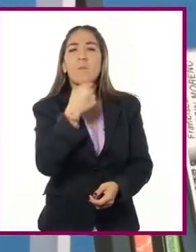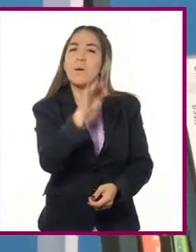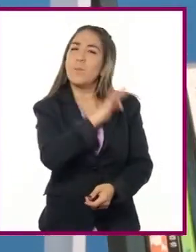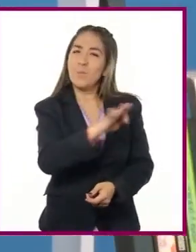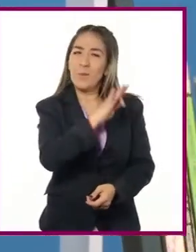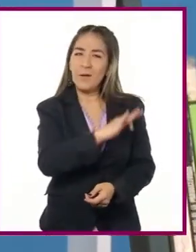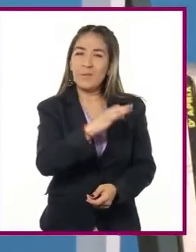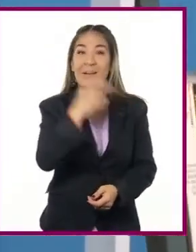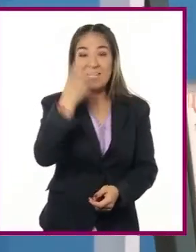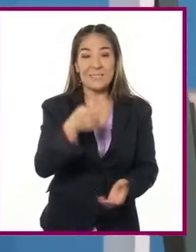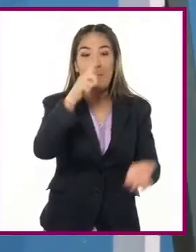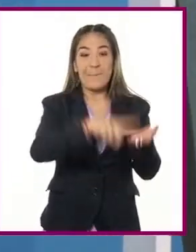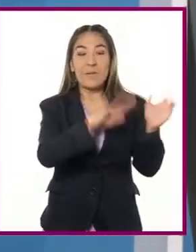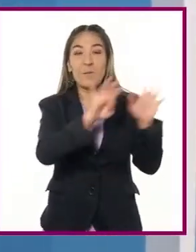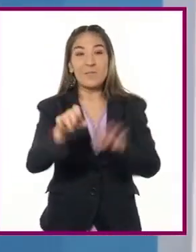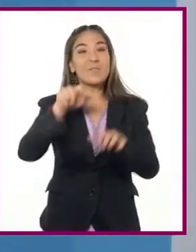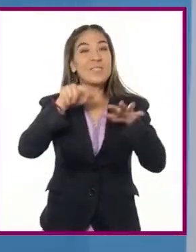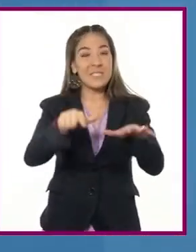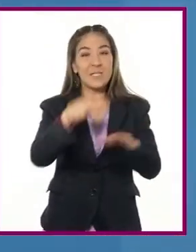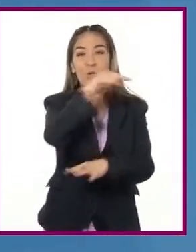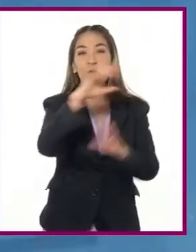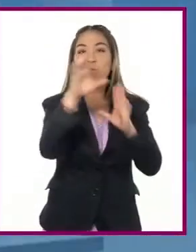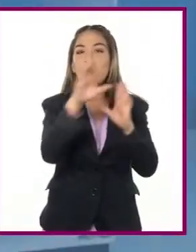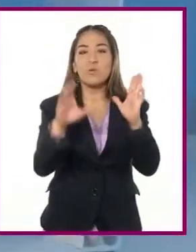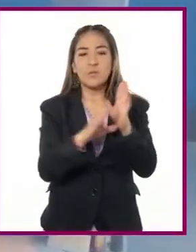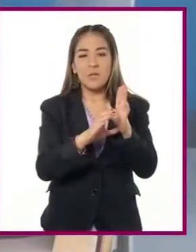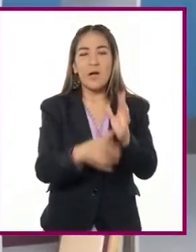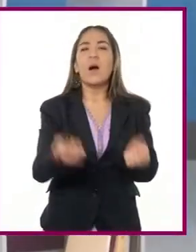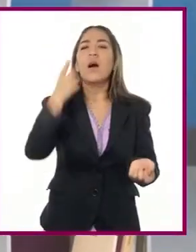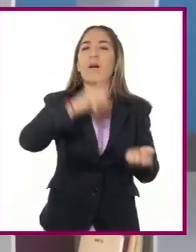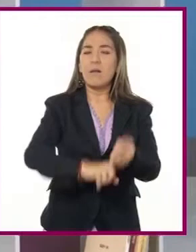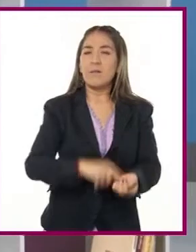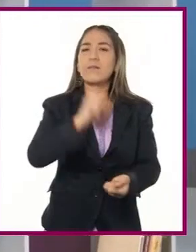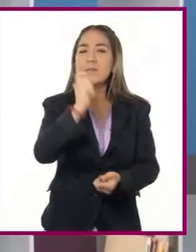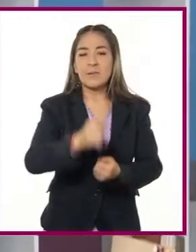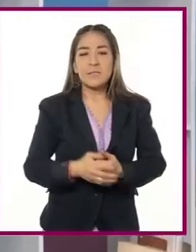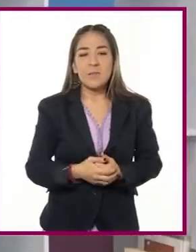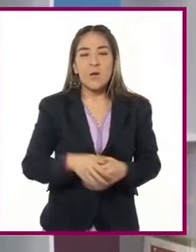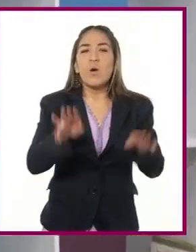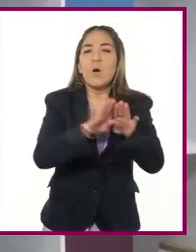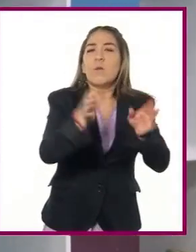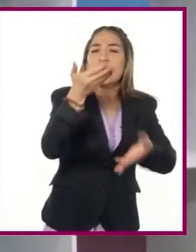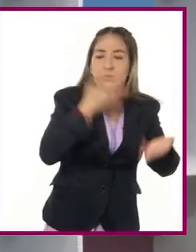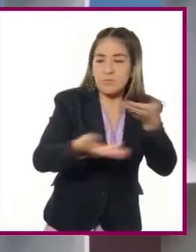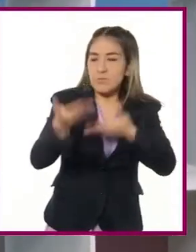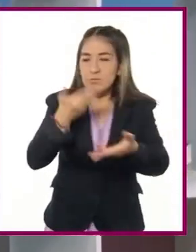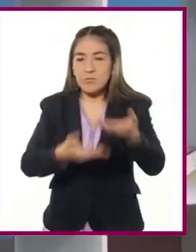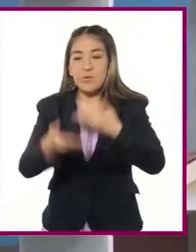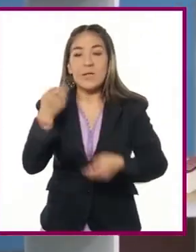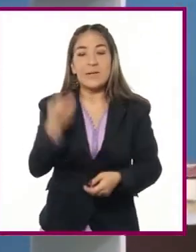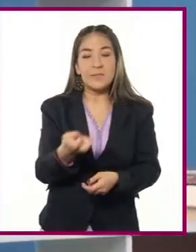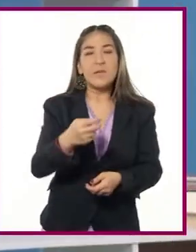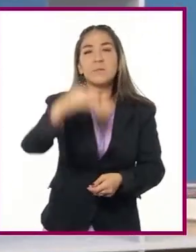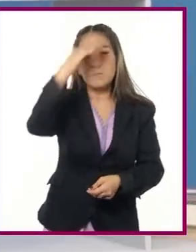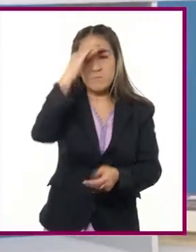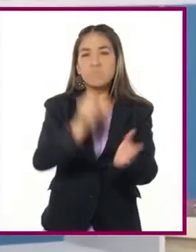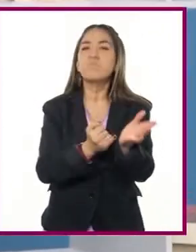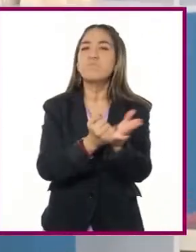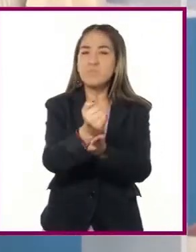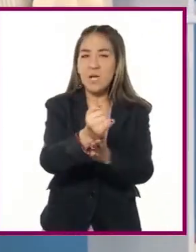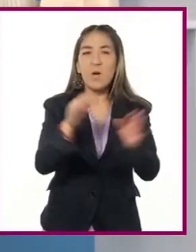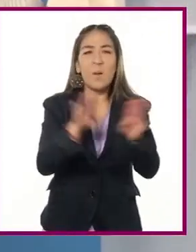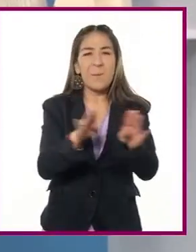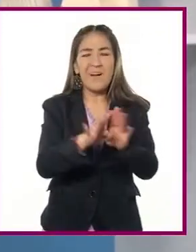Constitución de 1917, nos encontramos con que, al discutirse la petición, se decidió, sin